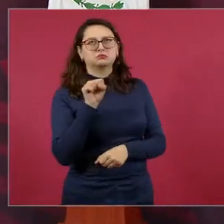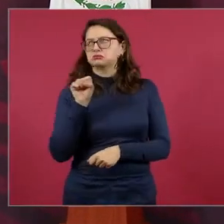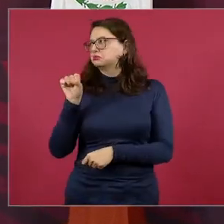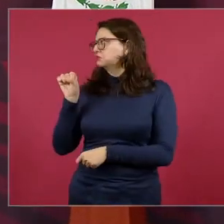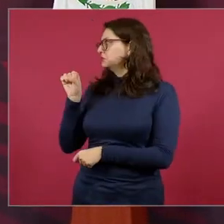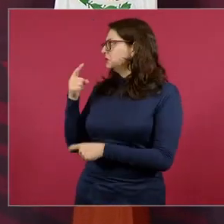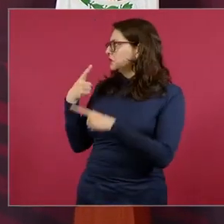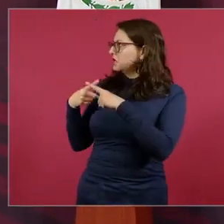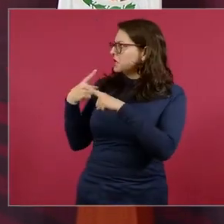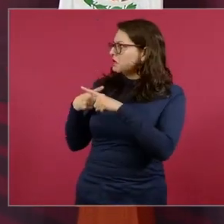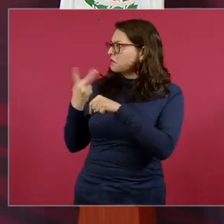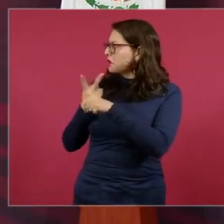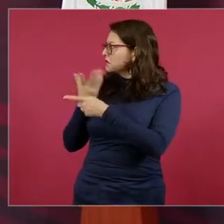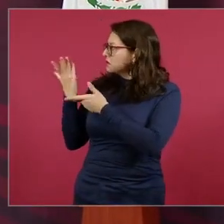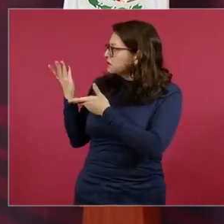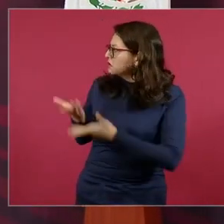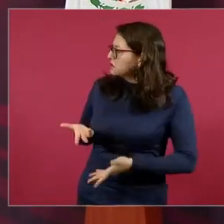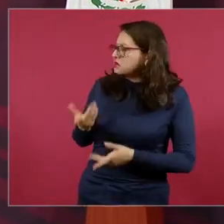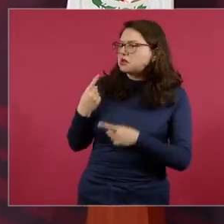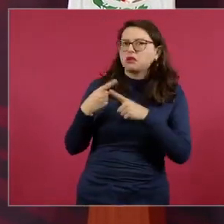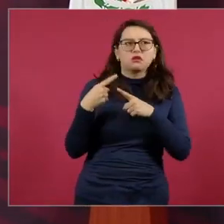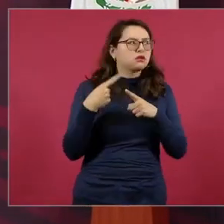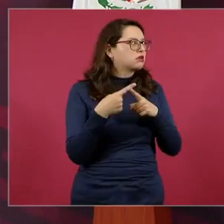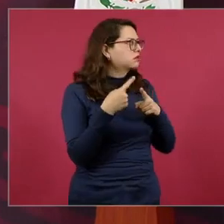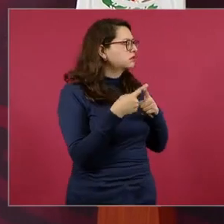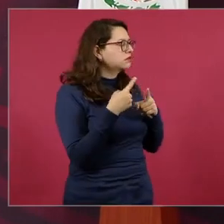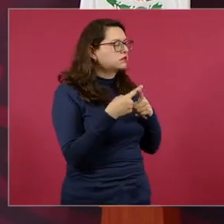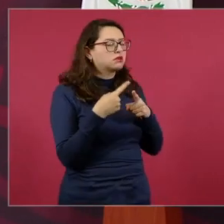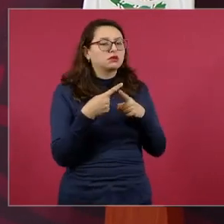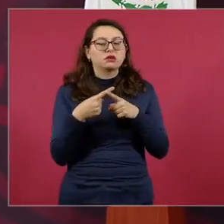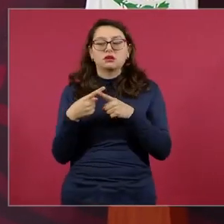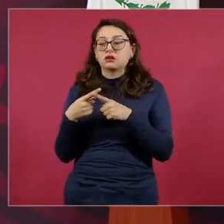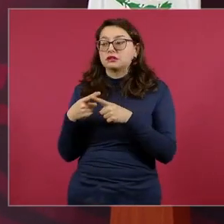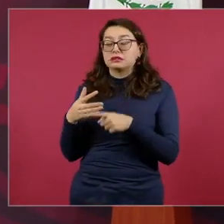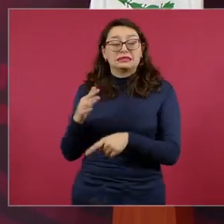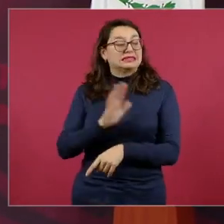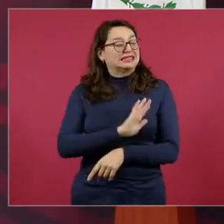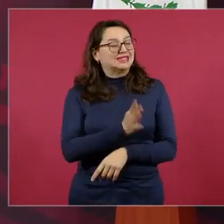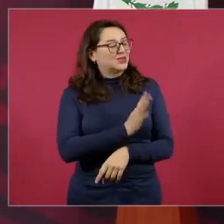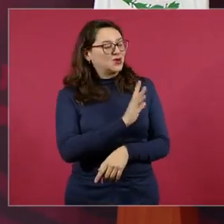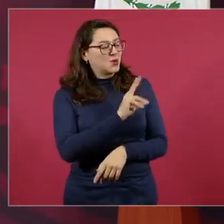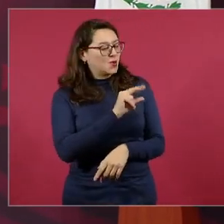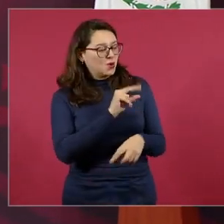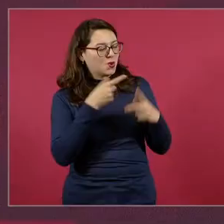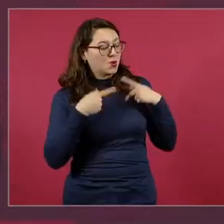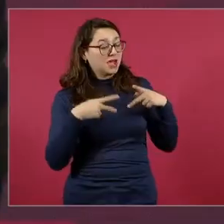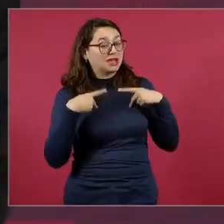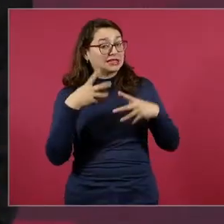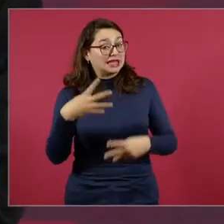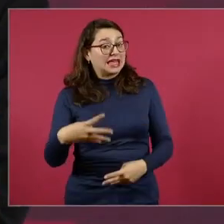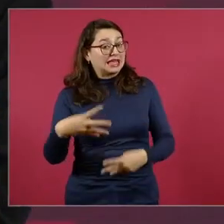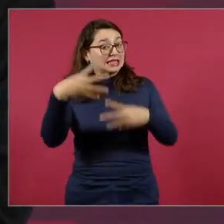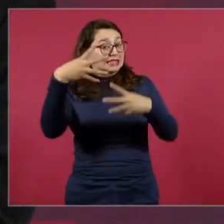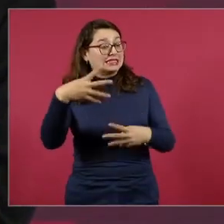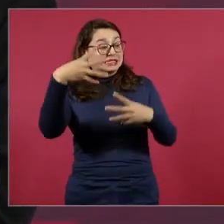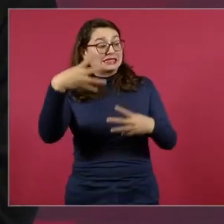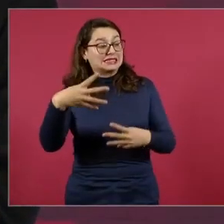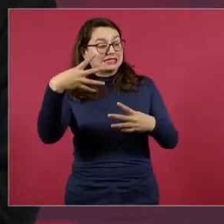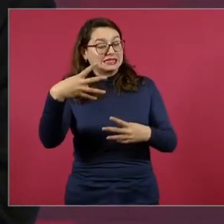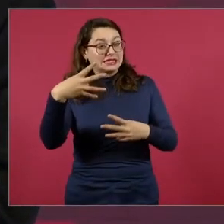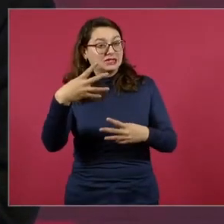¿no? Y entonces ya me dice el de Marina, no, es que se atoró